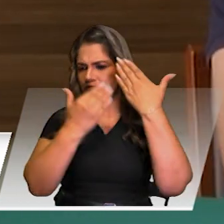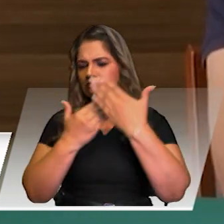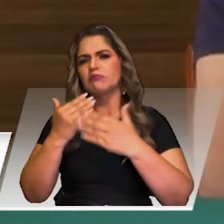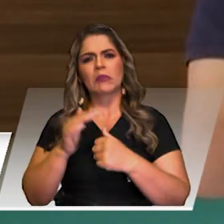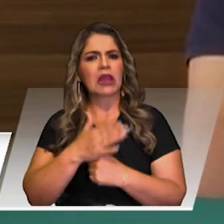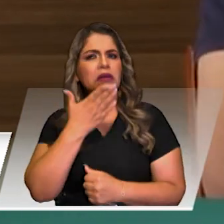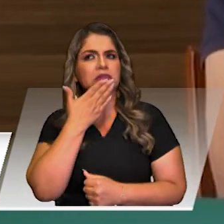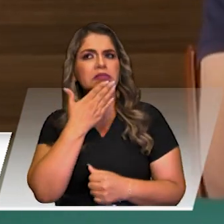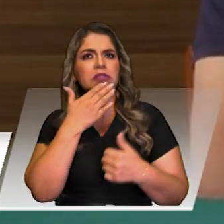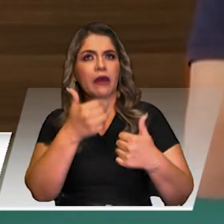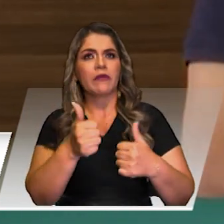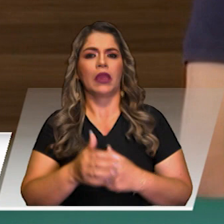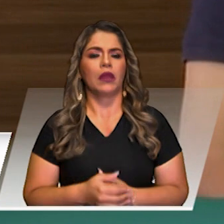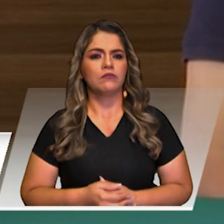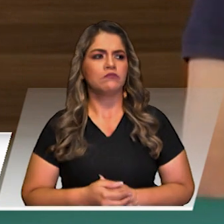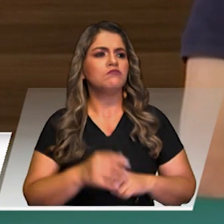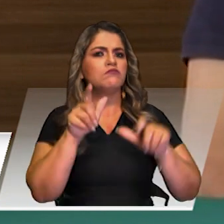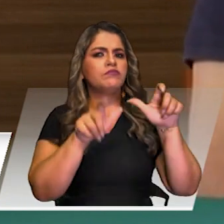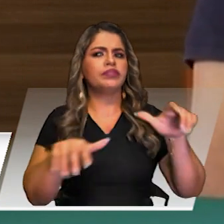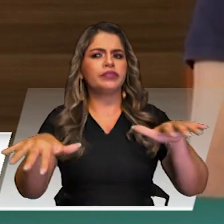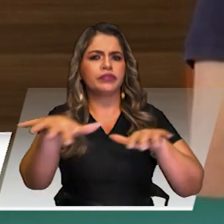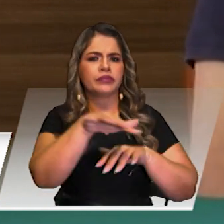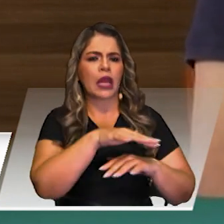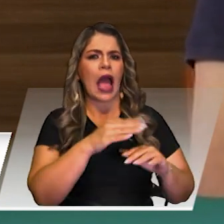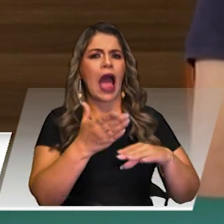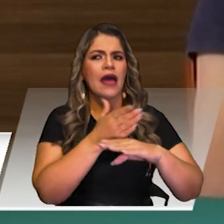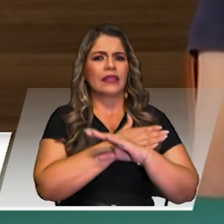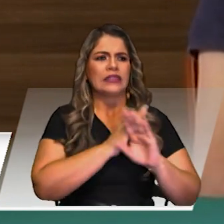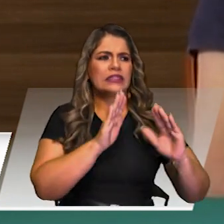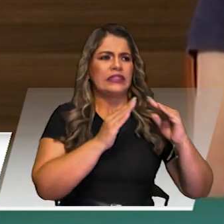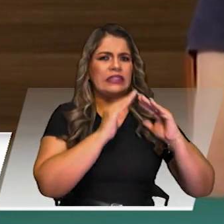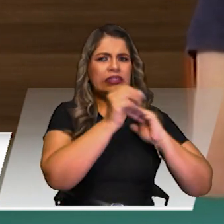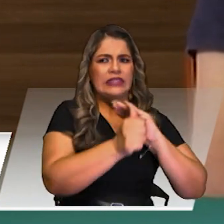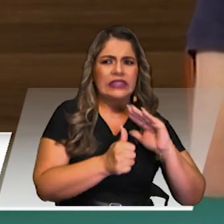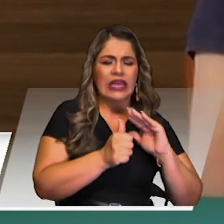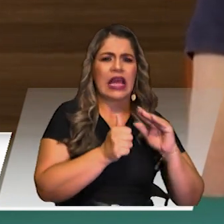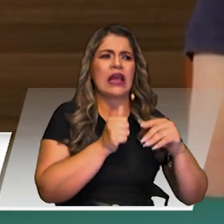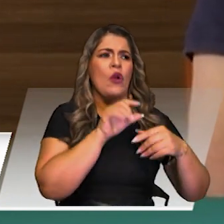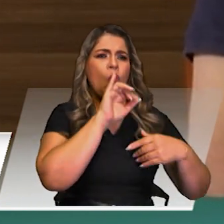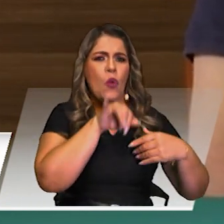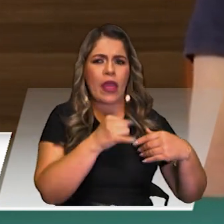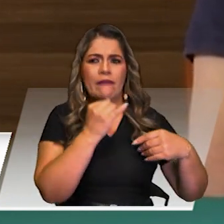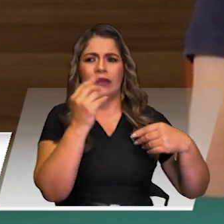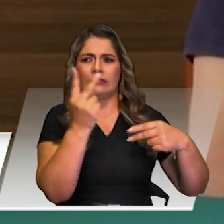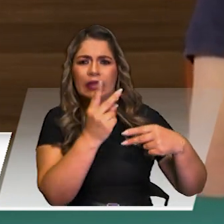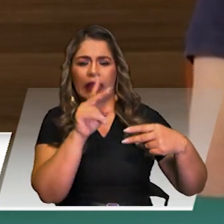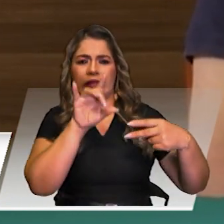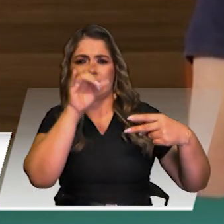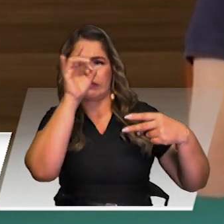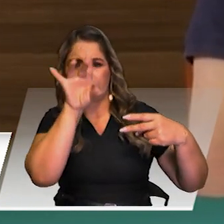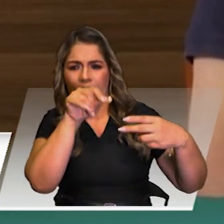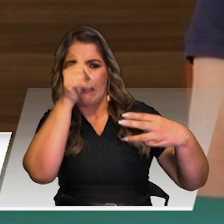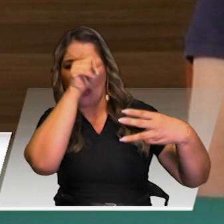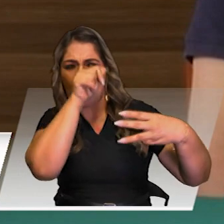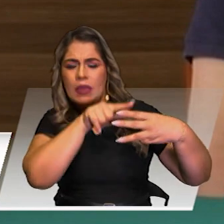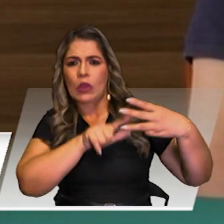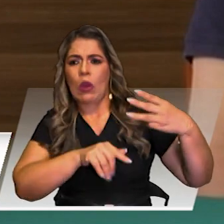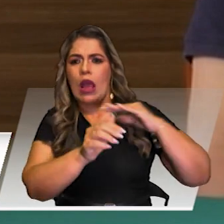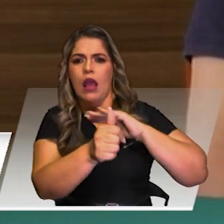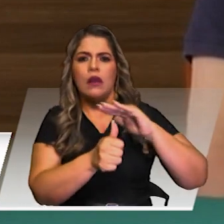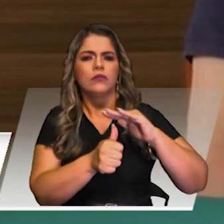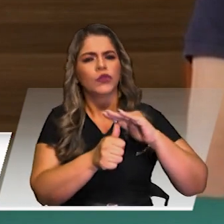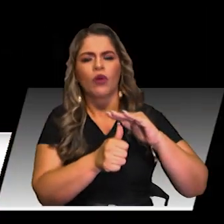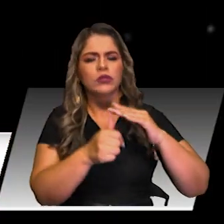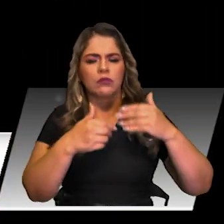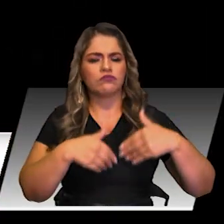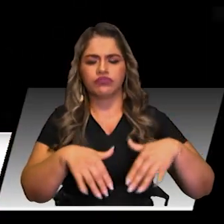medidas restrictivas que han regido en el departamento durante todo el mes de abril y esta primera semana